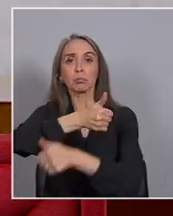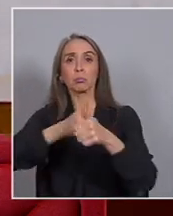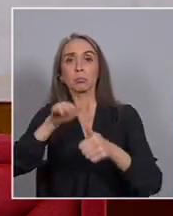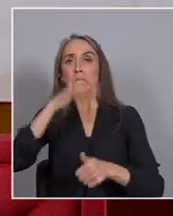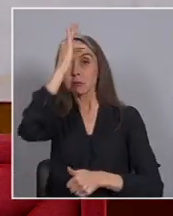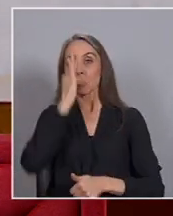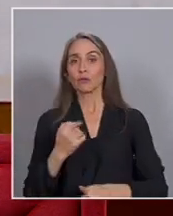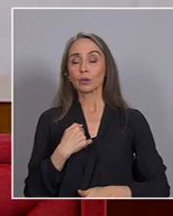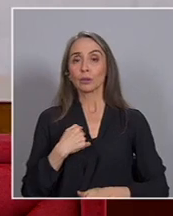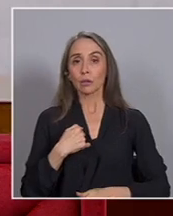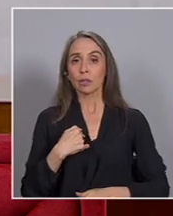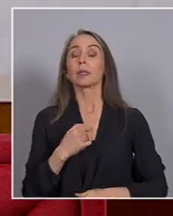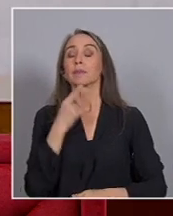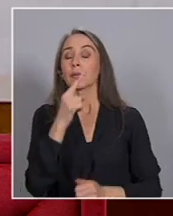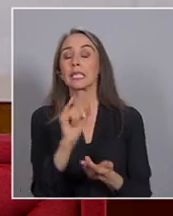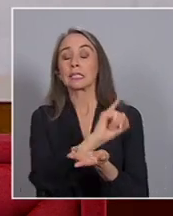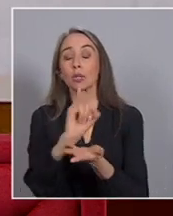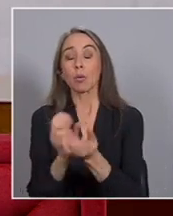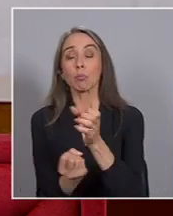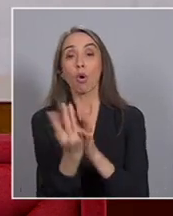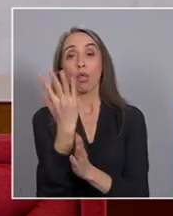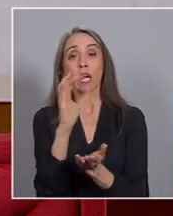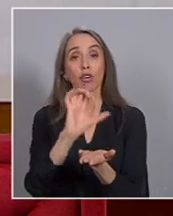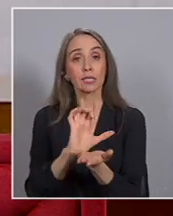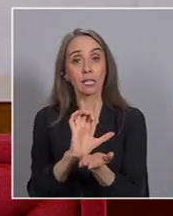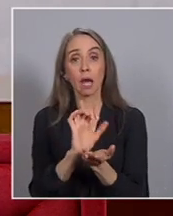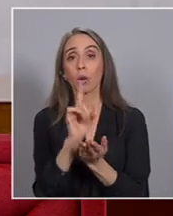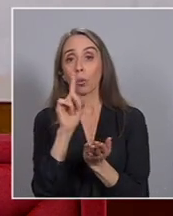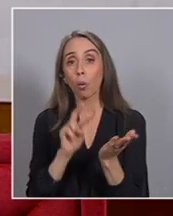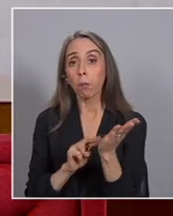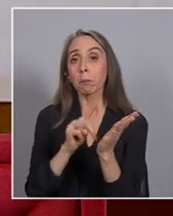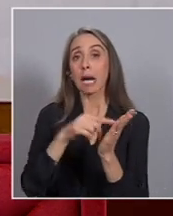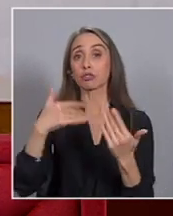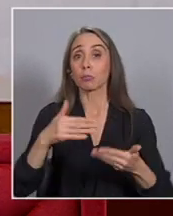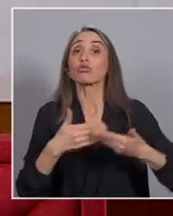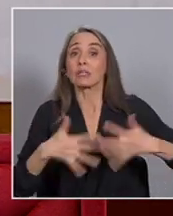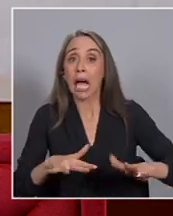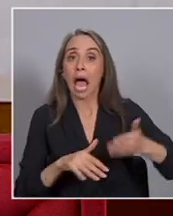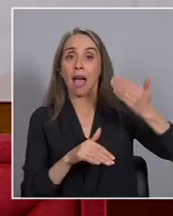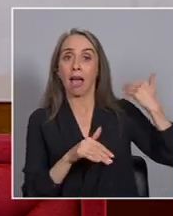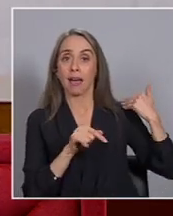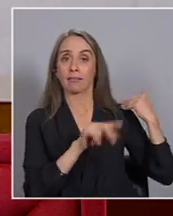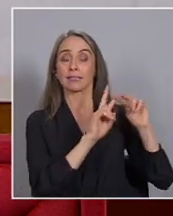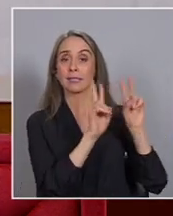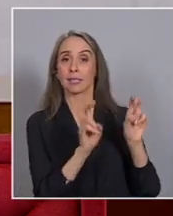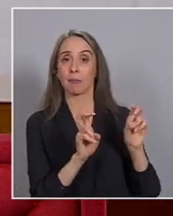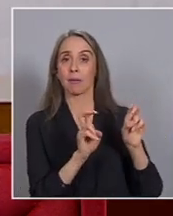Estado, referirme a un paso importante que dimos en esta materia durante el año